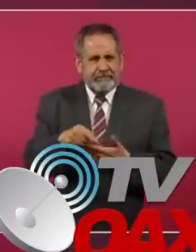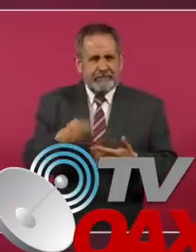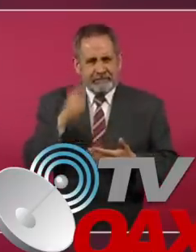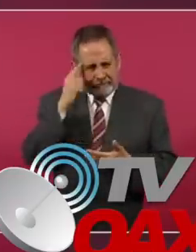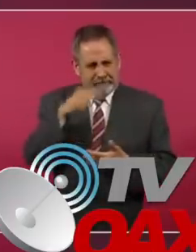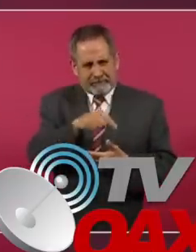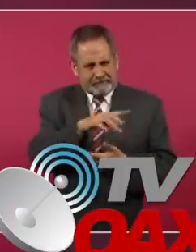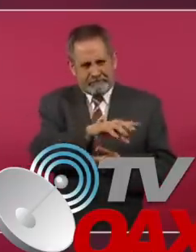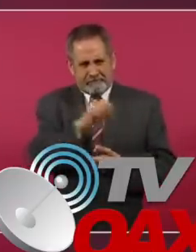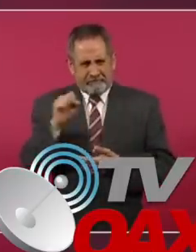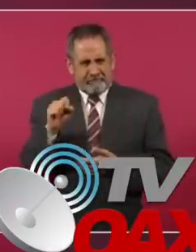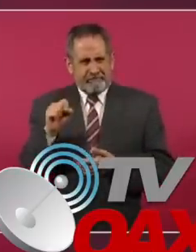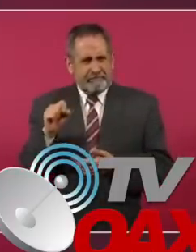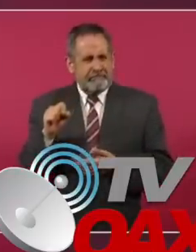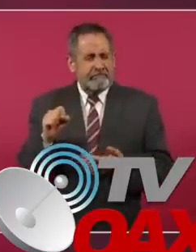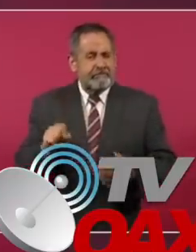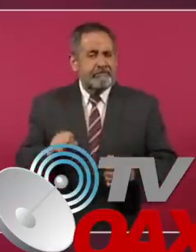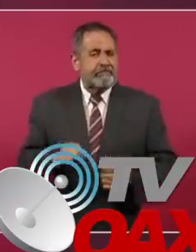quedar como